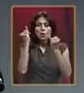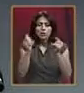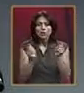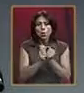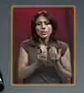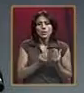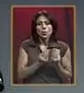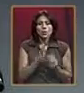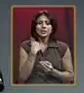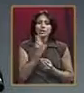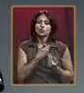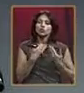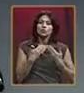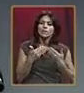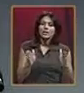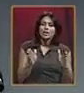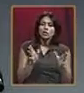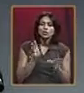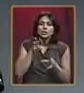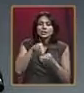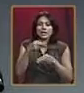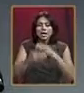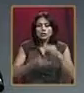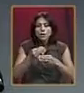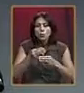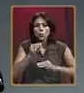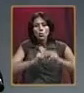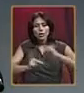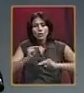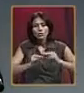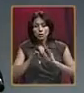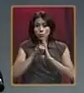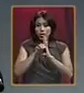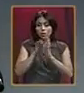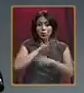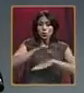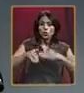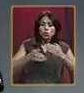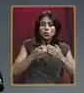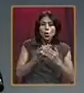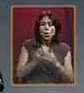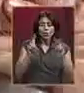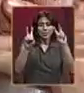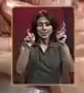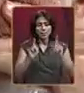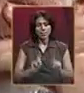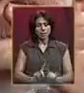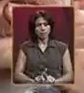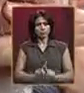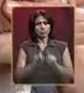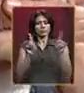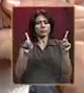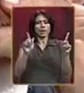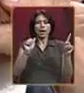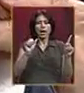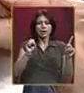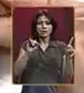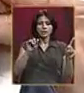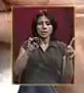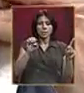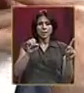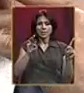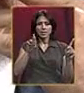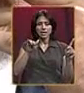al mundo, de negociar. Por ejemplo, todo el tema de las asimetrías, que usted como economista pues tiene que manejar mucho mejor que